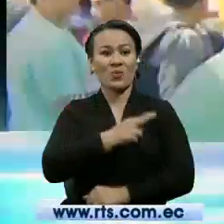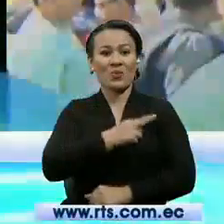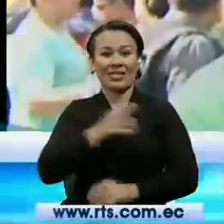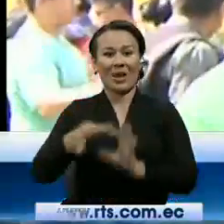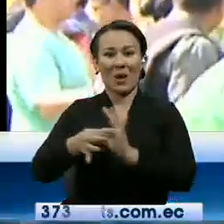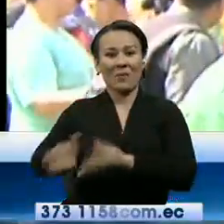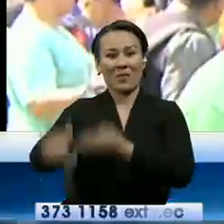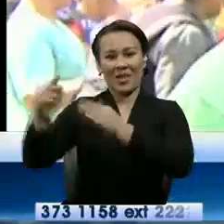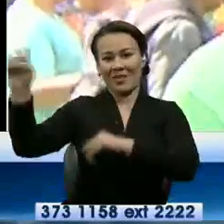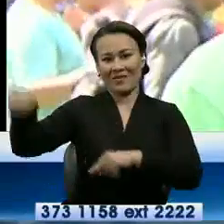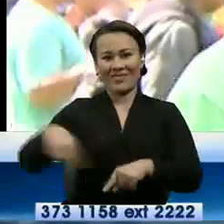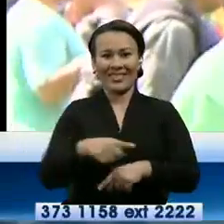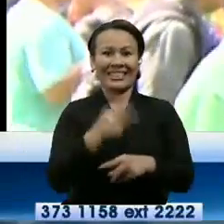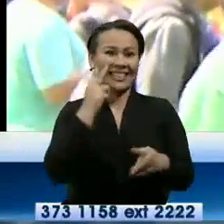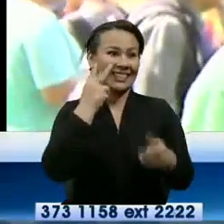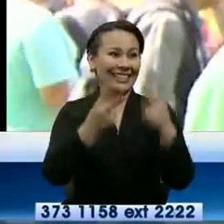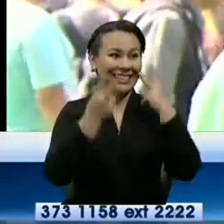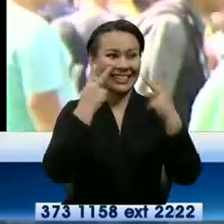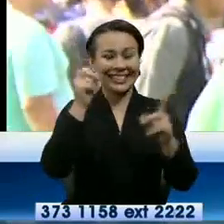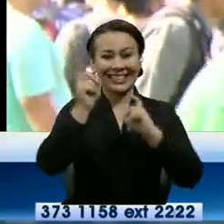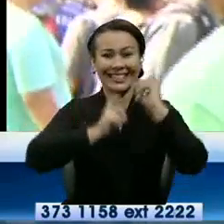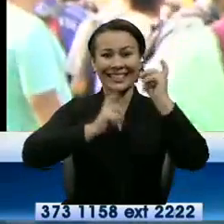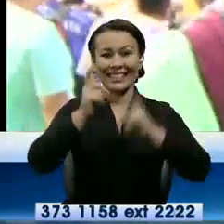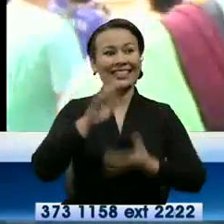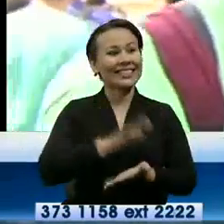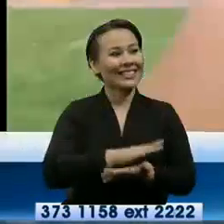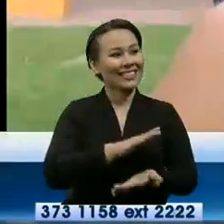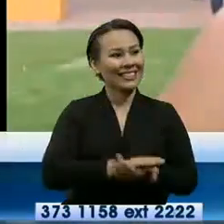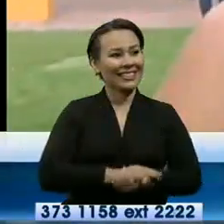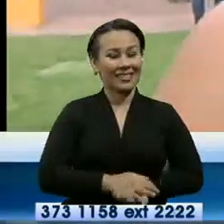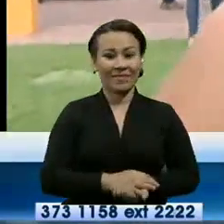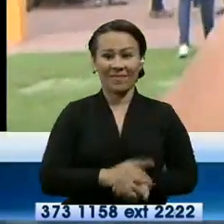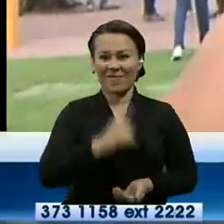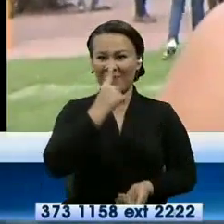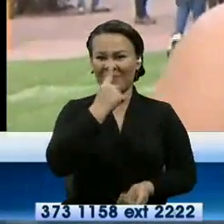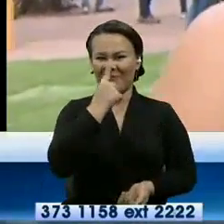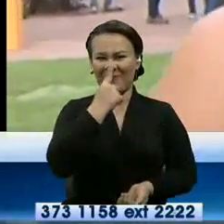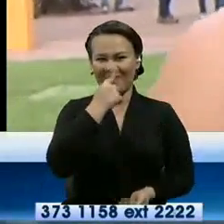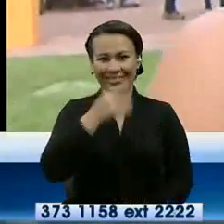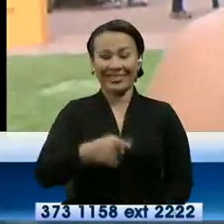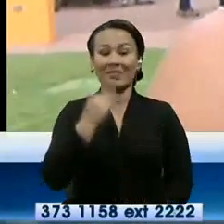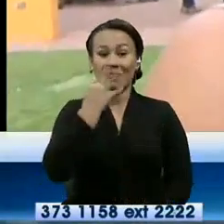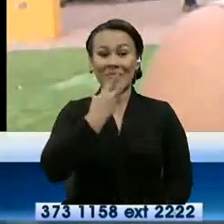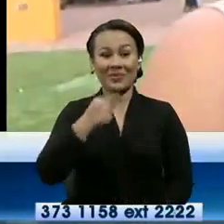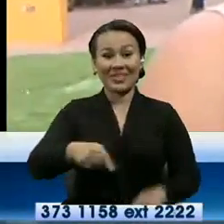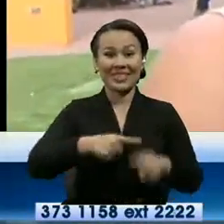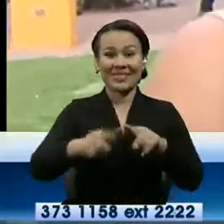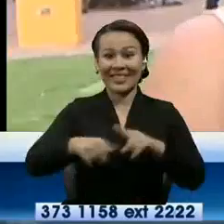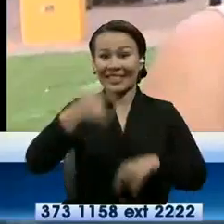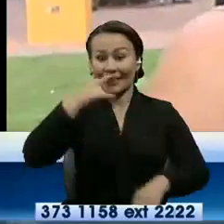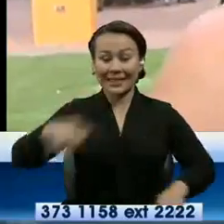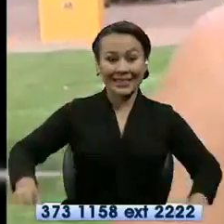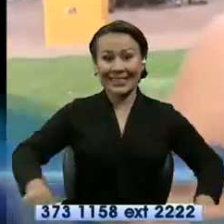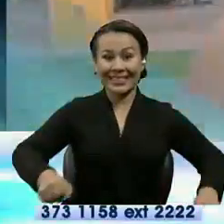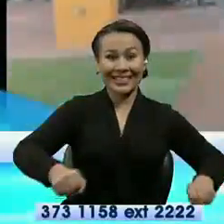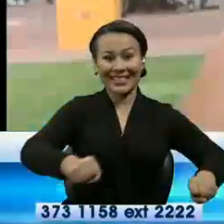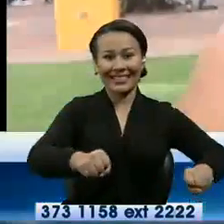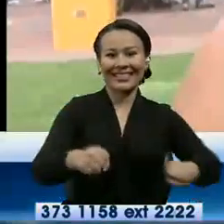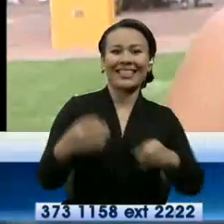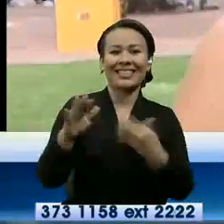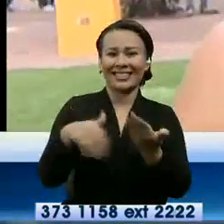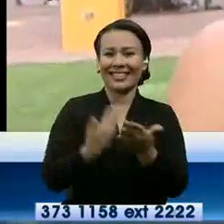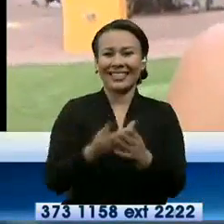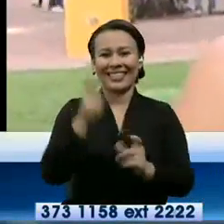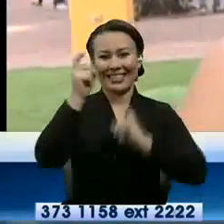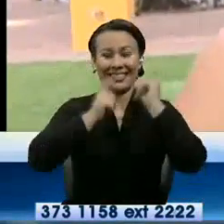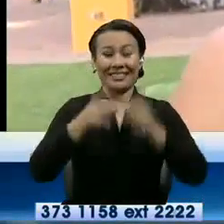aquí, donde nos podemos entretener. ¿Sanamente? Sí, sanamente. Interesante, una opción diferente para atraer a los niños. Nada más, un